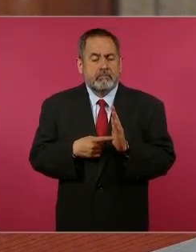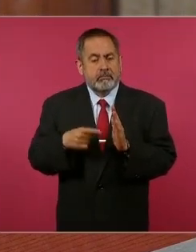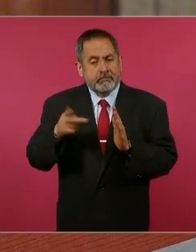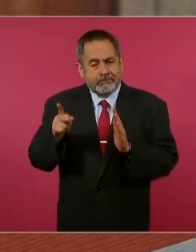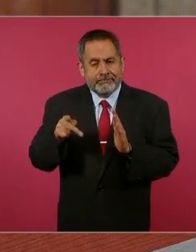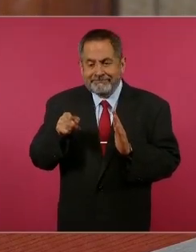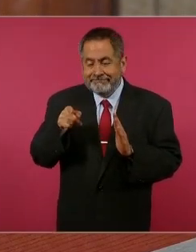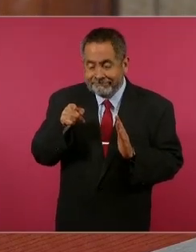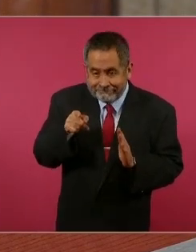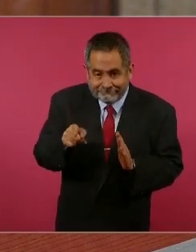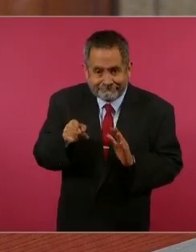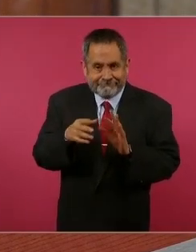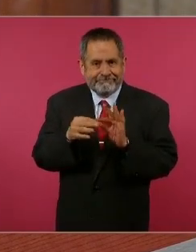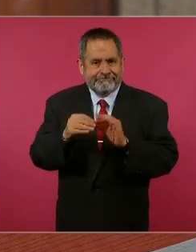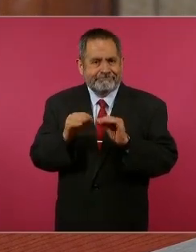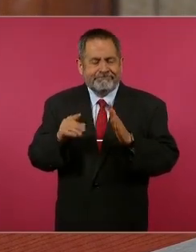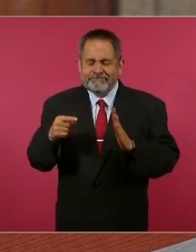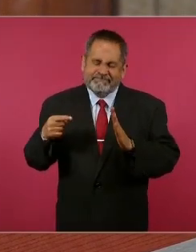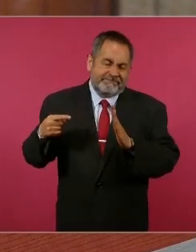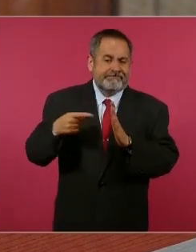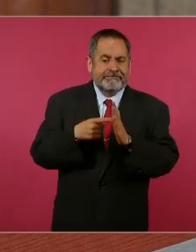Pero aquí